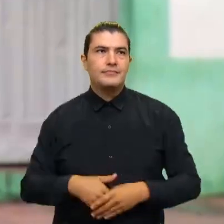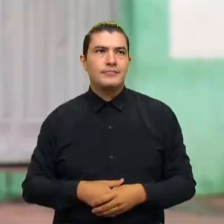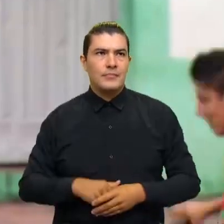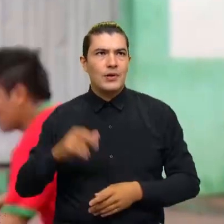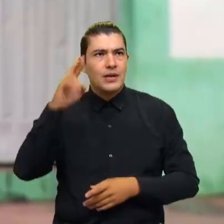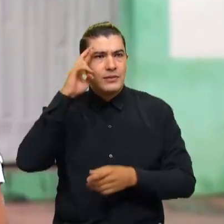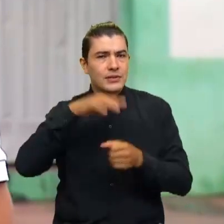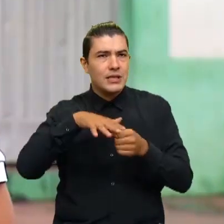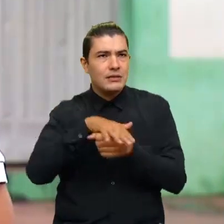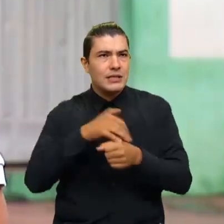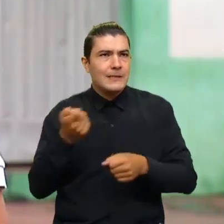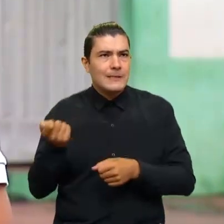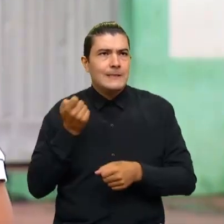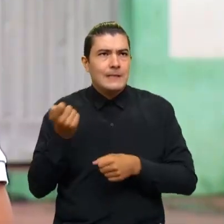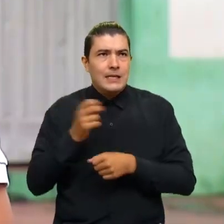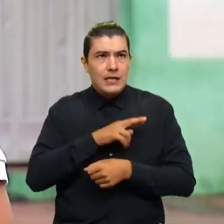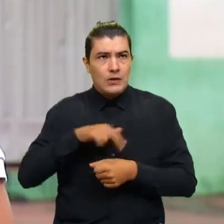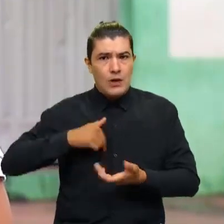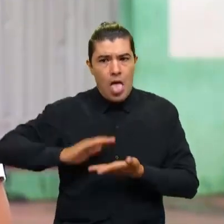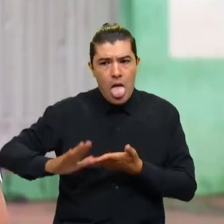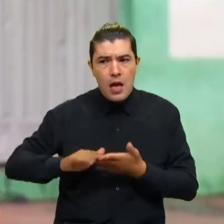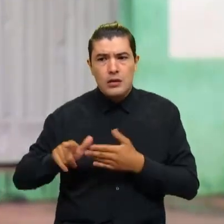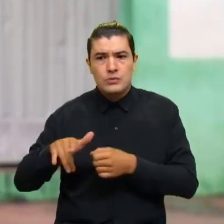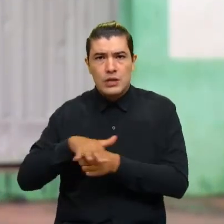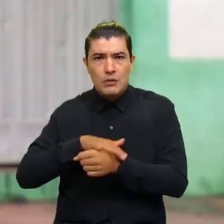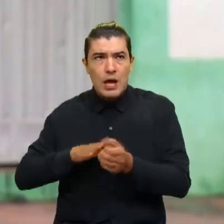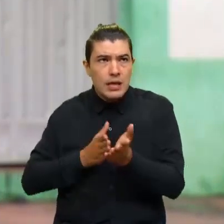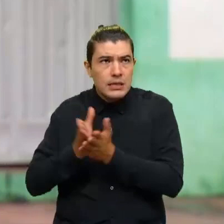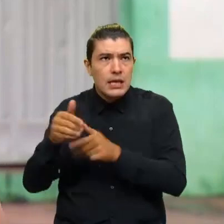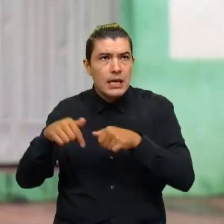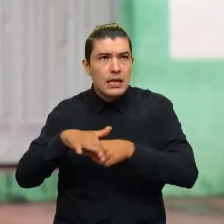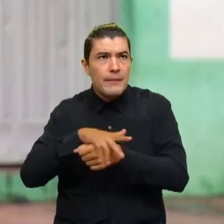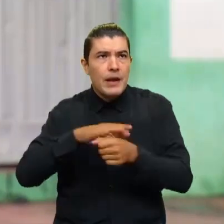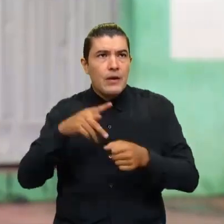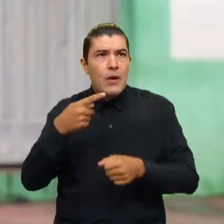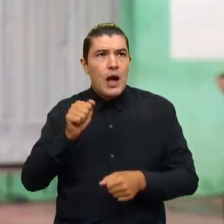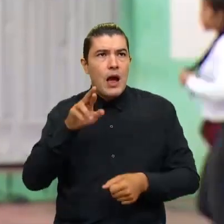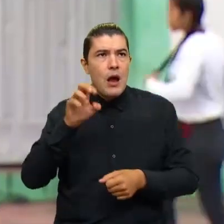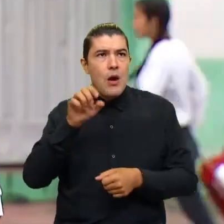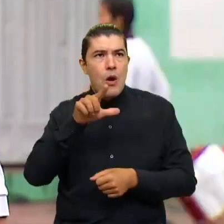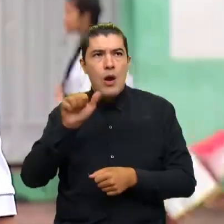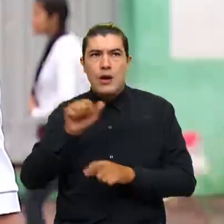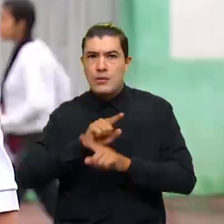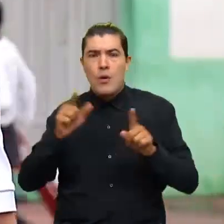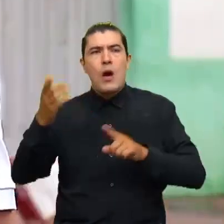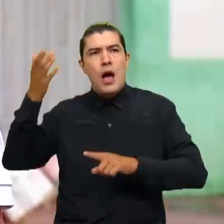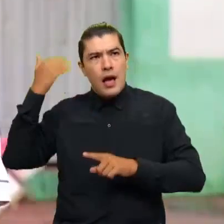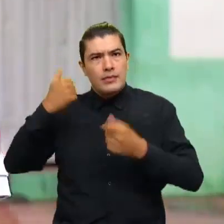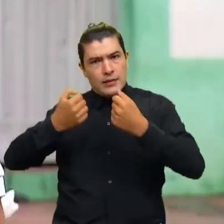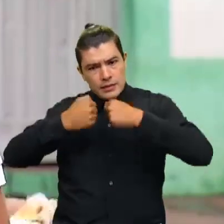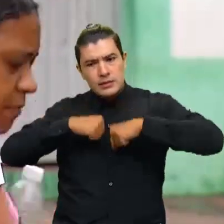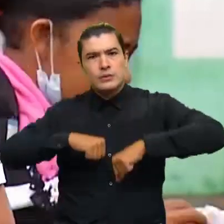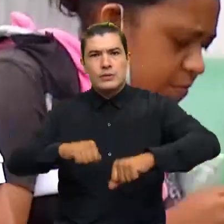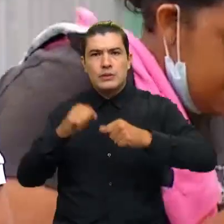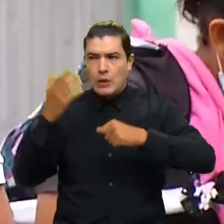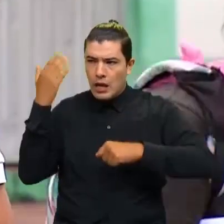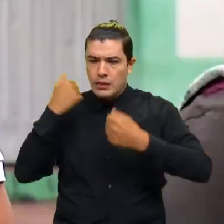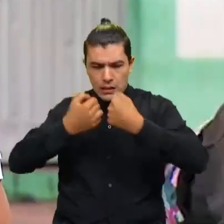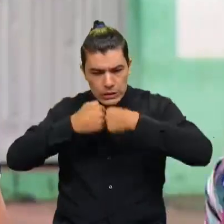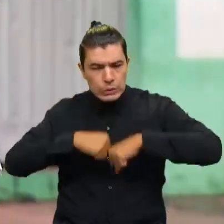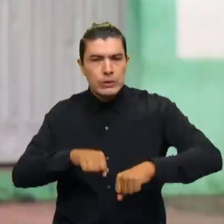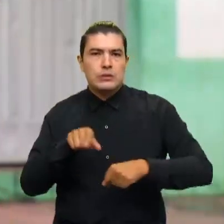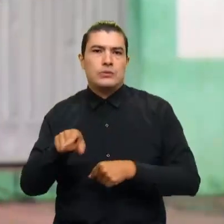un flagelo que no podemos permitir que siga sucediendo en nuestro barrio Carora, porque se ha hecho un gran esfuerzo por parte de nuestra